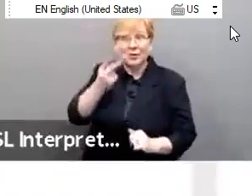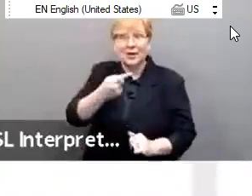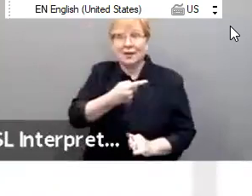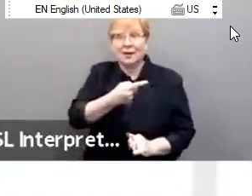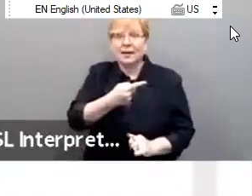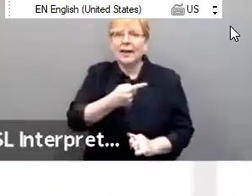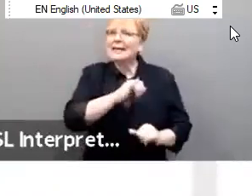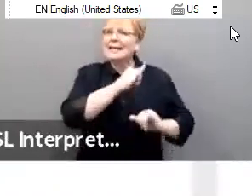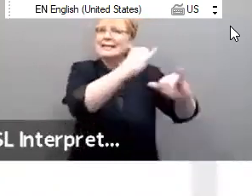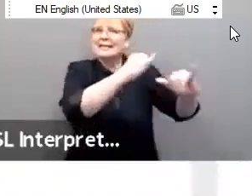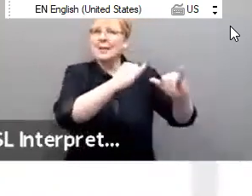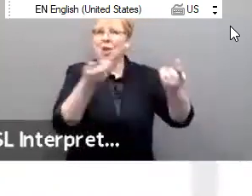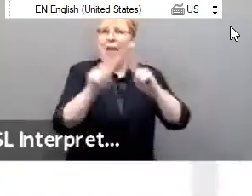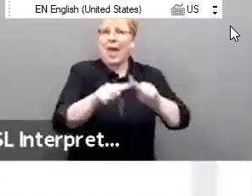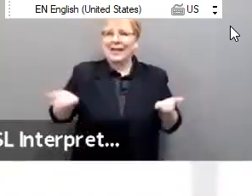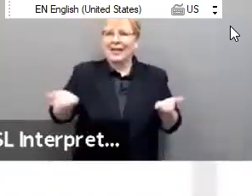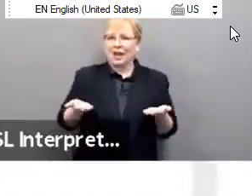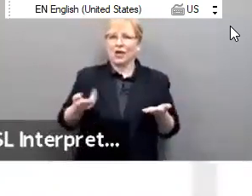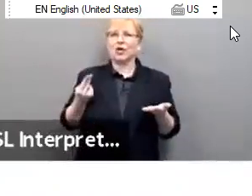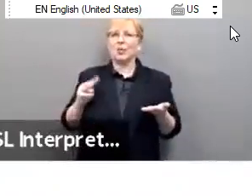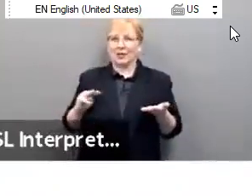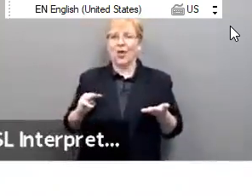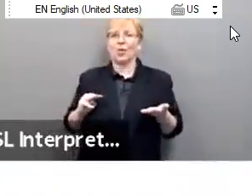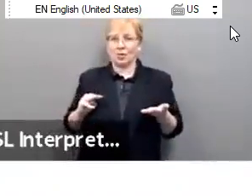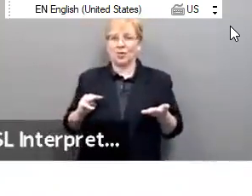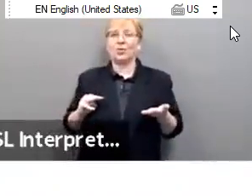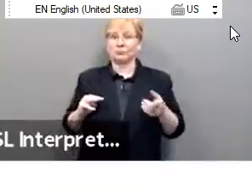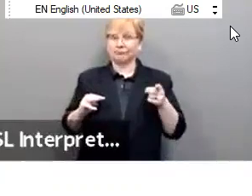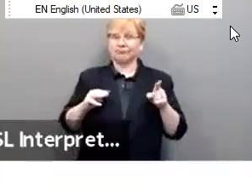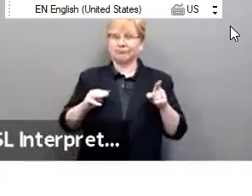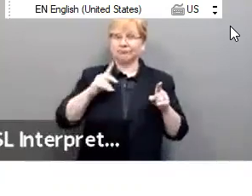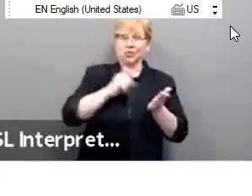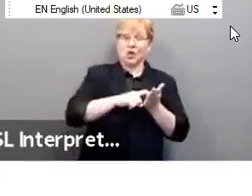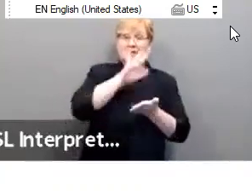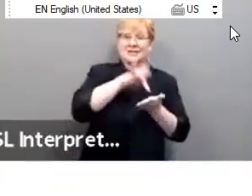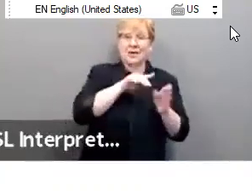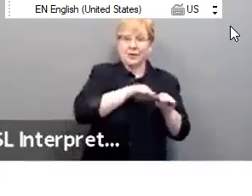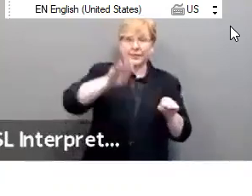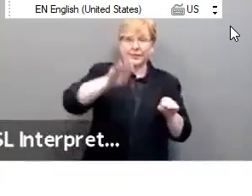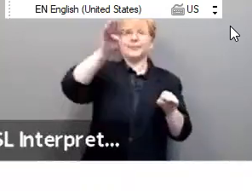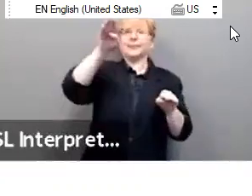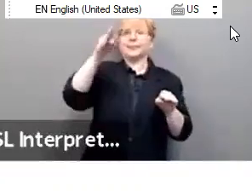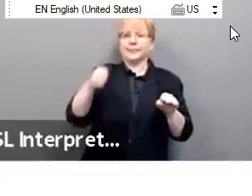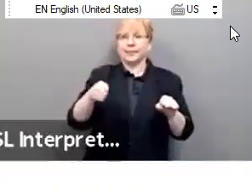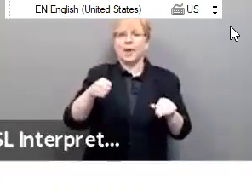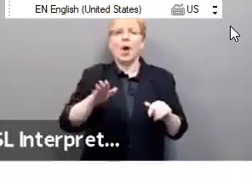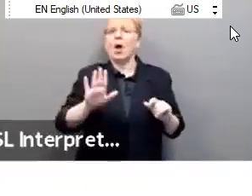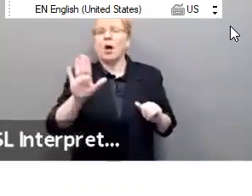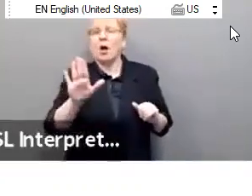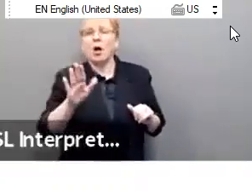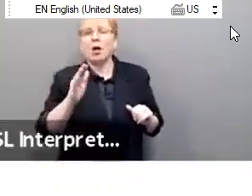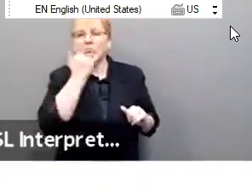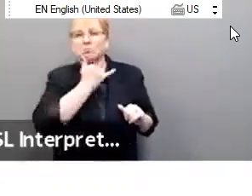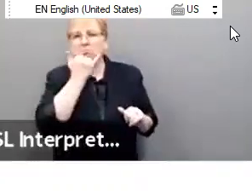pacientes internados para todo el país. Vemos en las primeras 2 semanas de agosto, aquí del